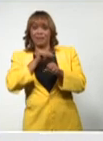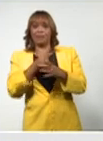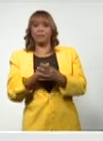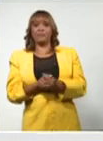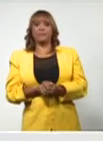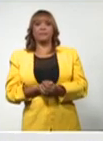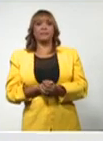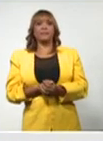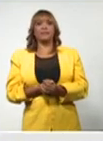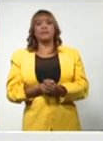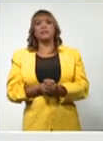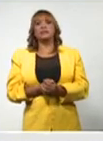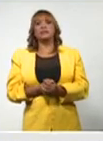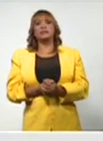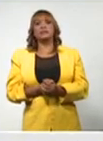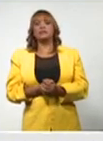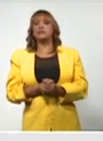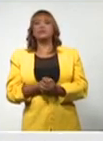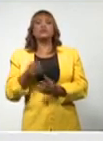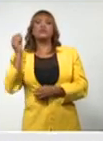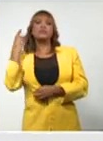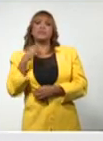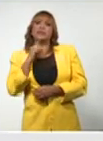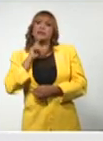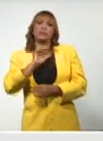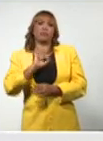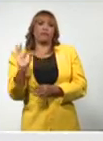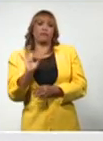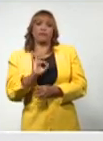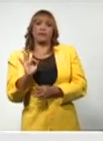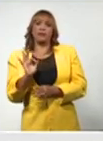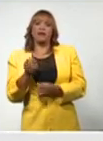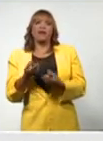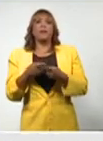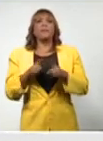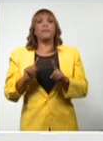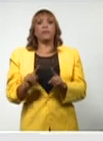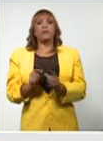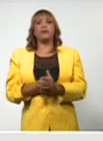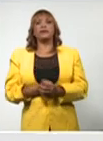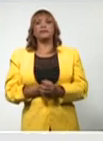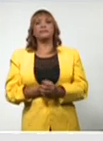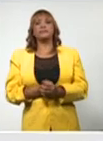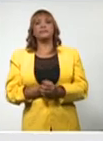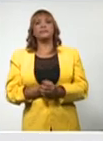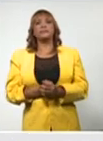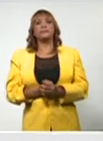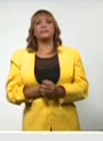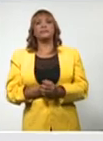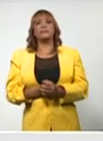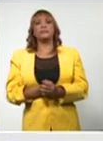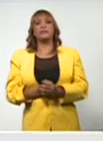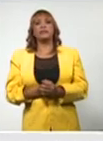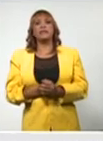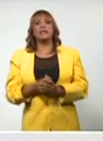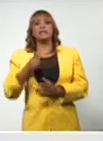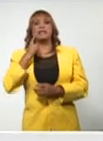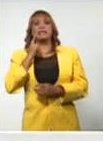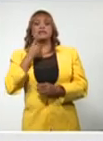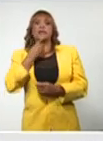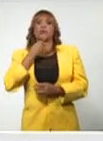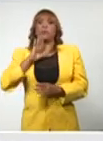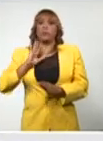no está así tan bien definido. O sea, porque después que ya yo negativizo, se supone que después